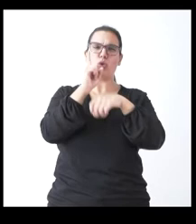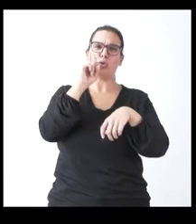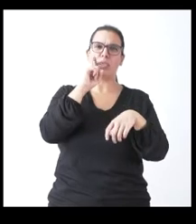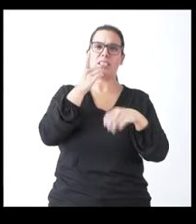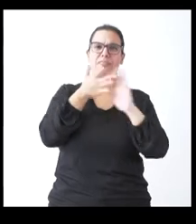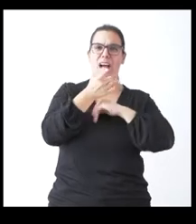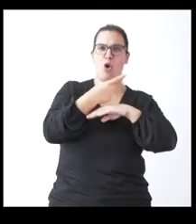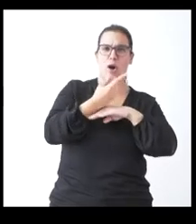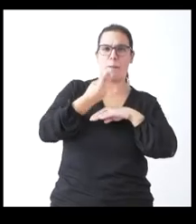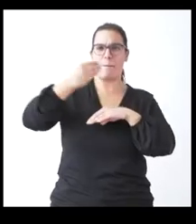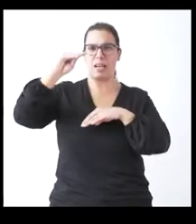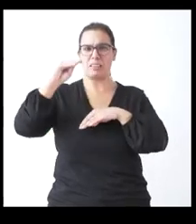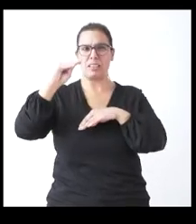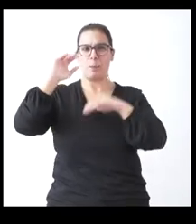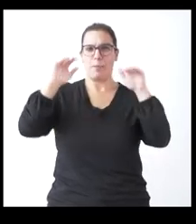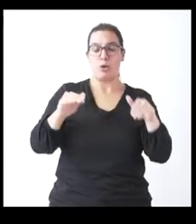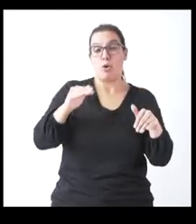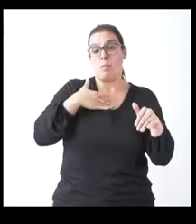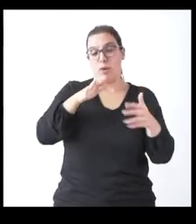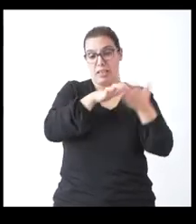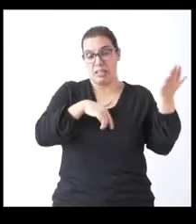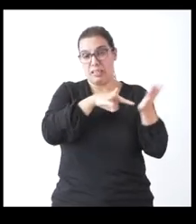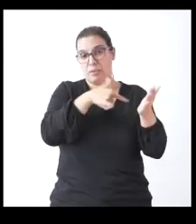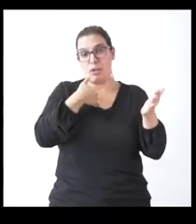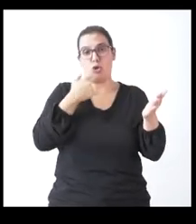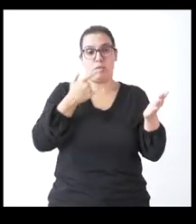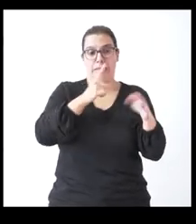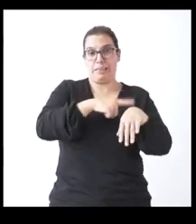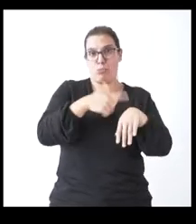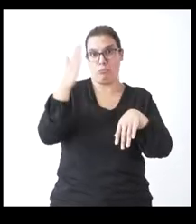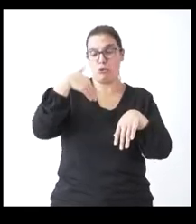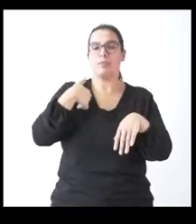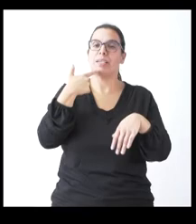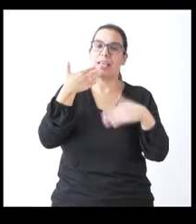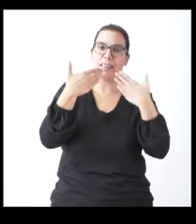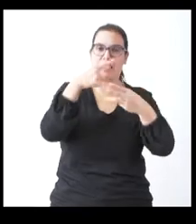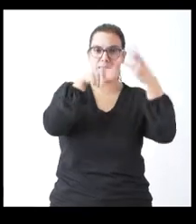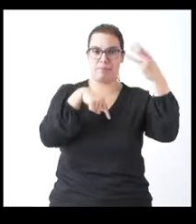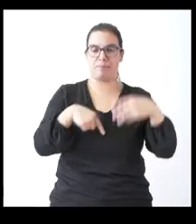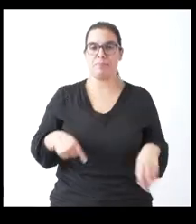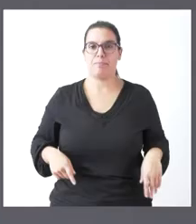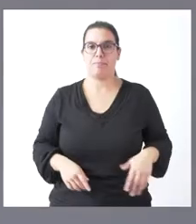son más horas creo que igual viene la nota de casa pero no me ha dado tiempo a mirarla Muchas gracias